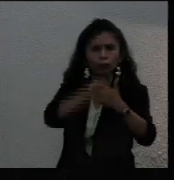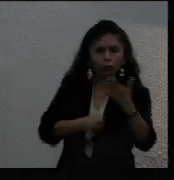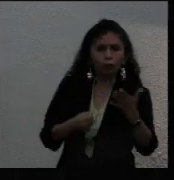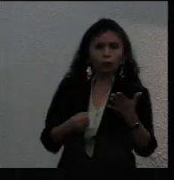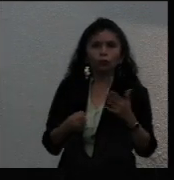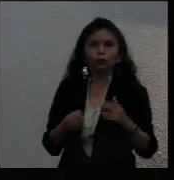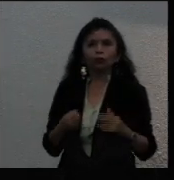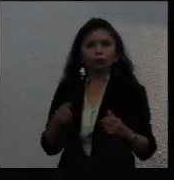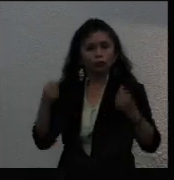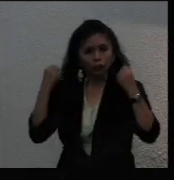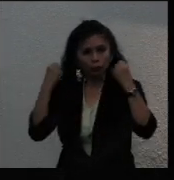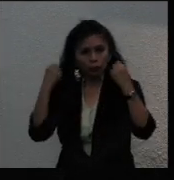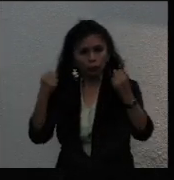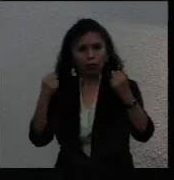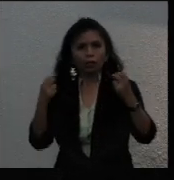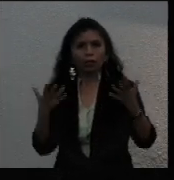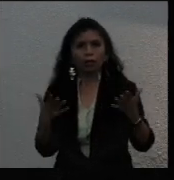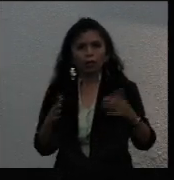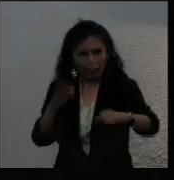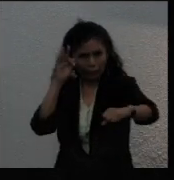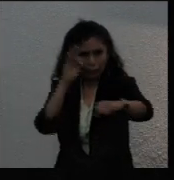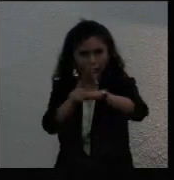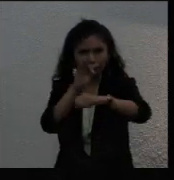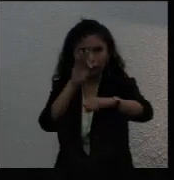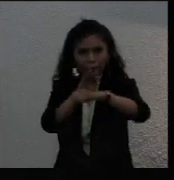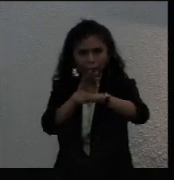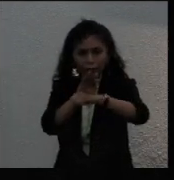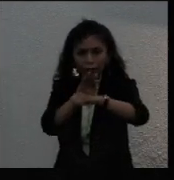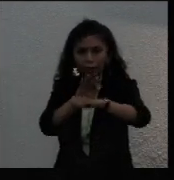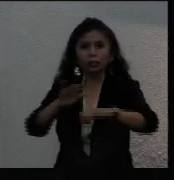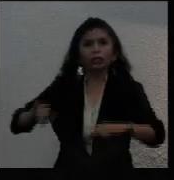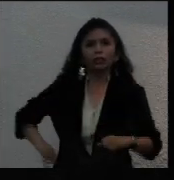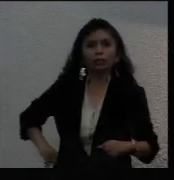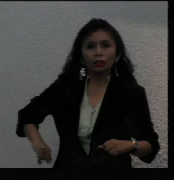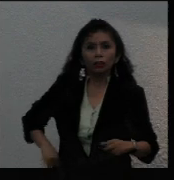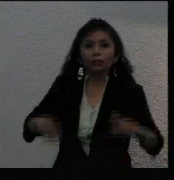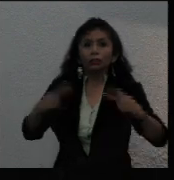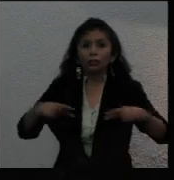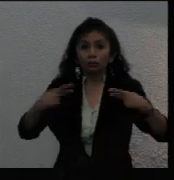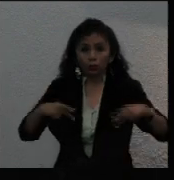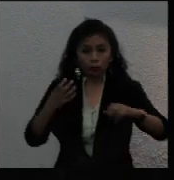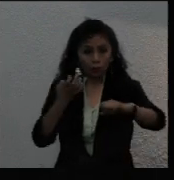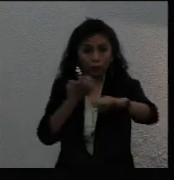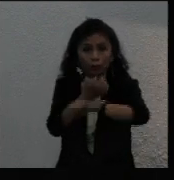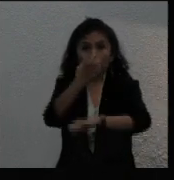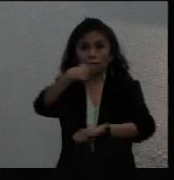y convicción de la defensa del interés colectivo de la entidad.